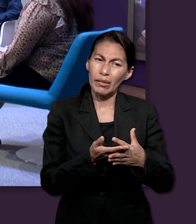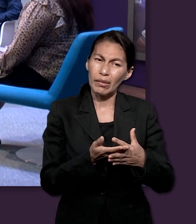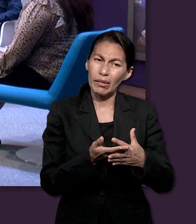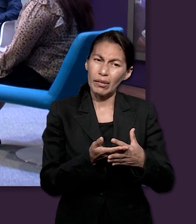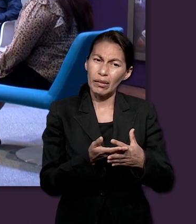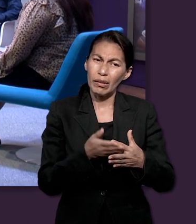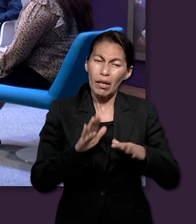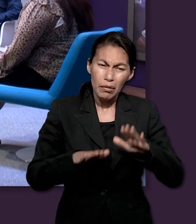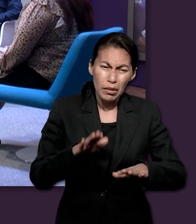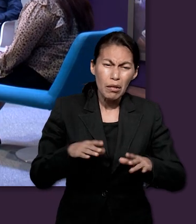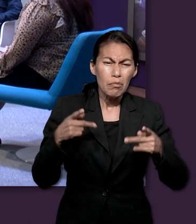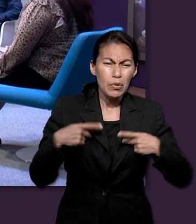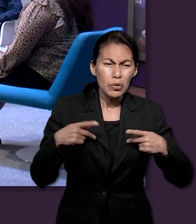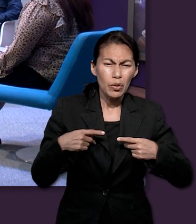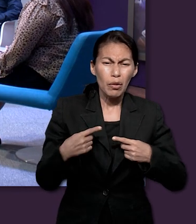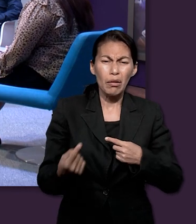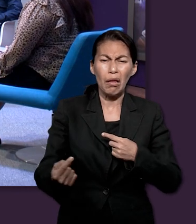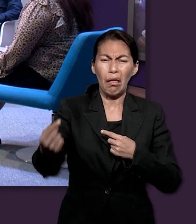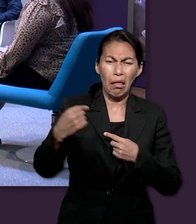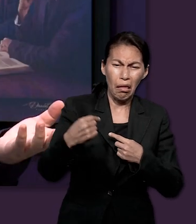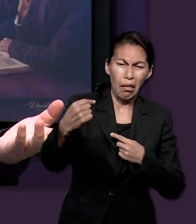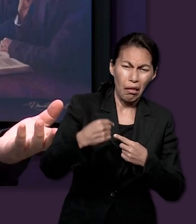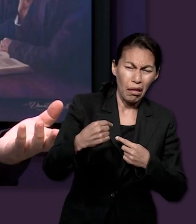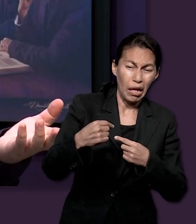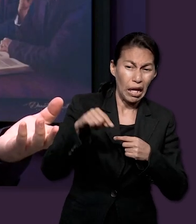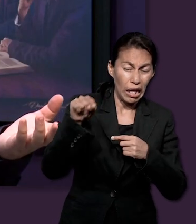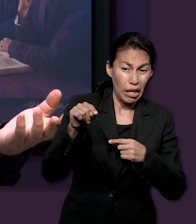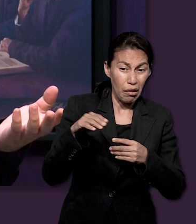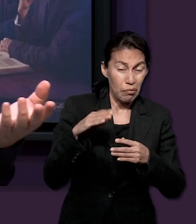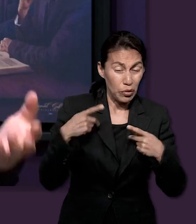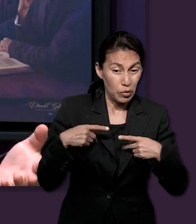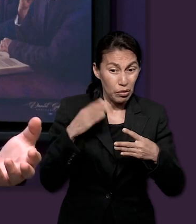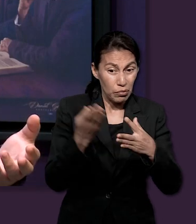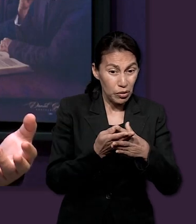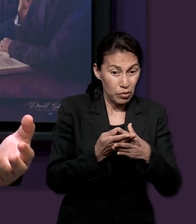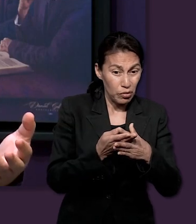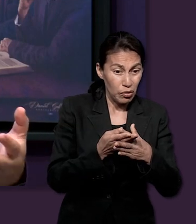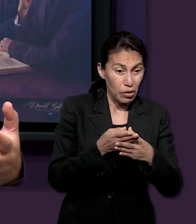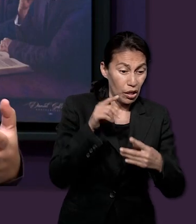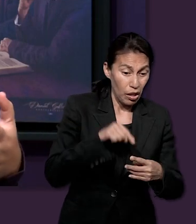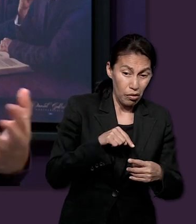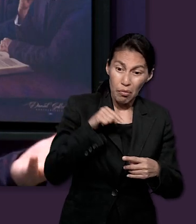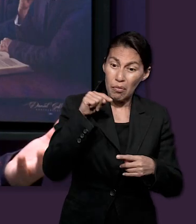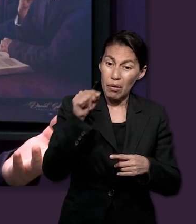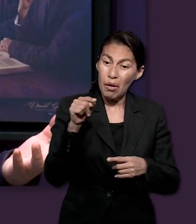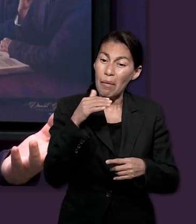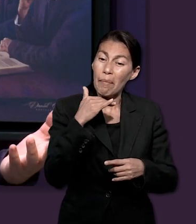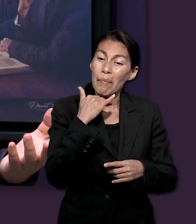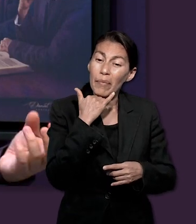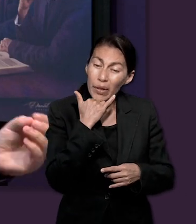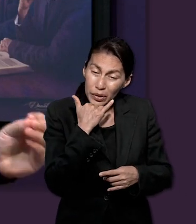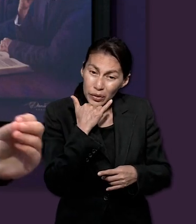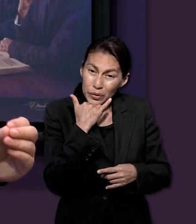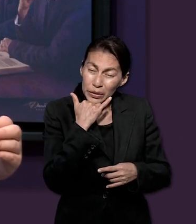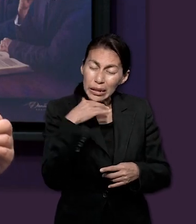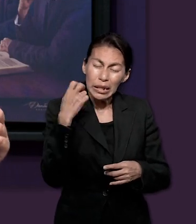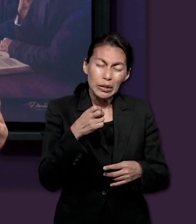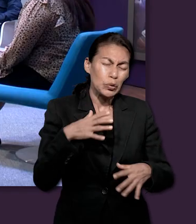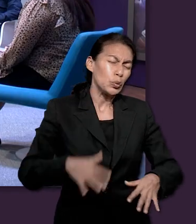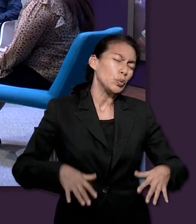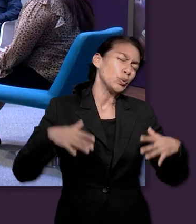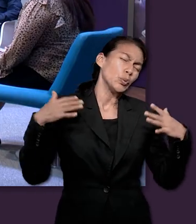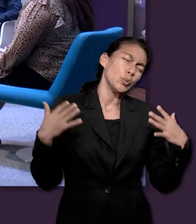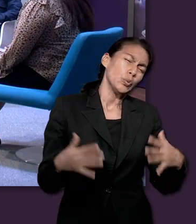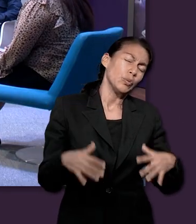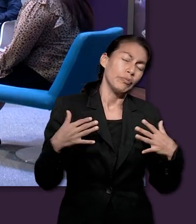logran llegar al punto en el que perdonan al ofensor, ¿no? Y estas personas para mí son admirables, pero lo que más me interesa es